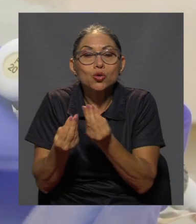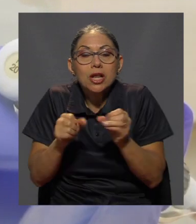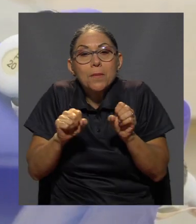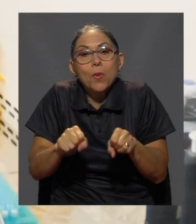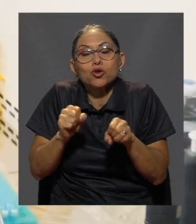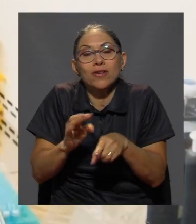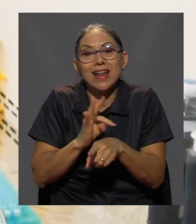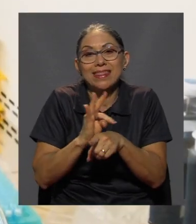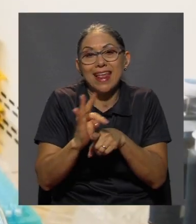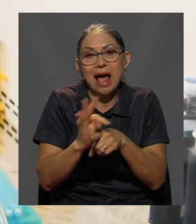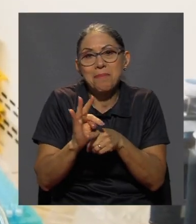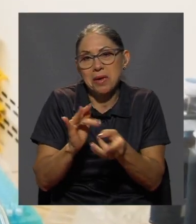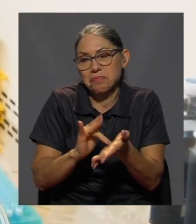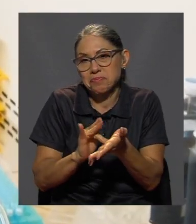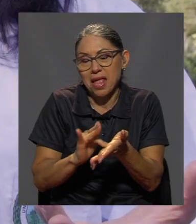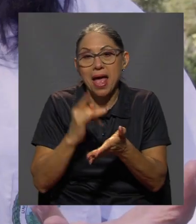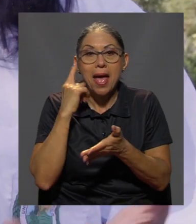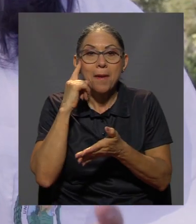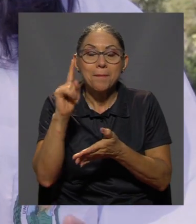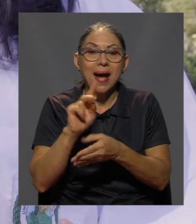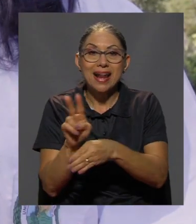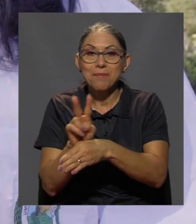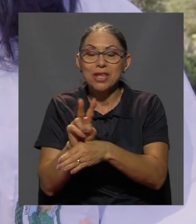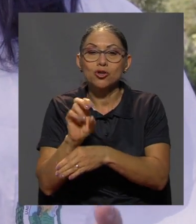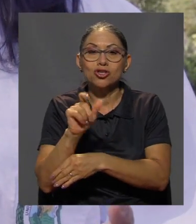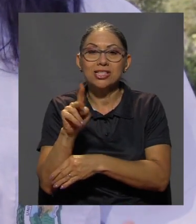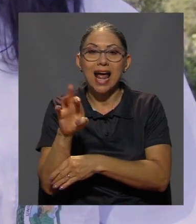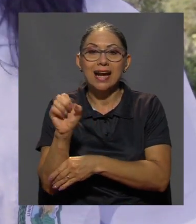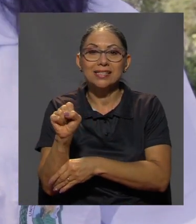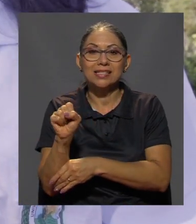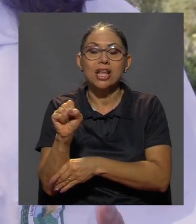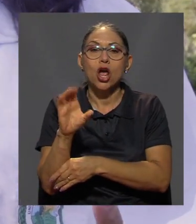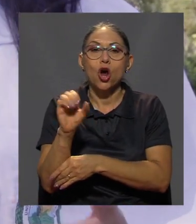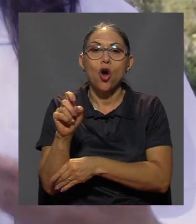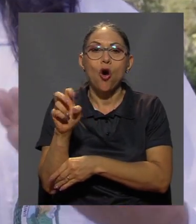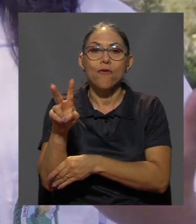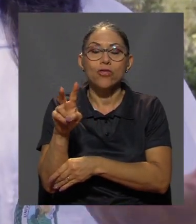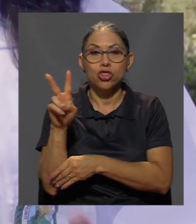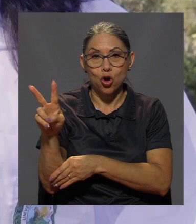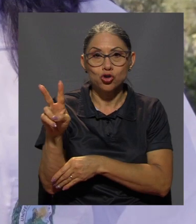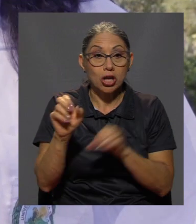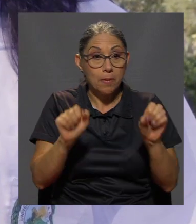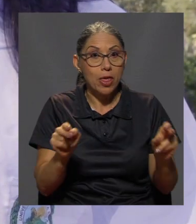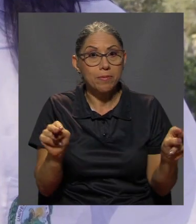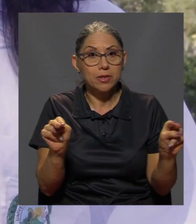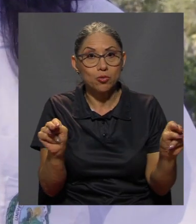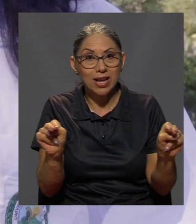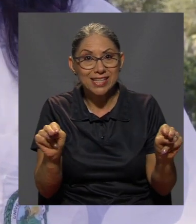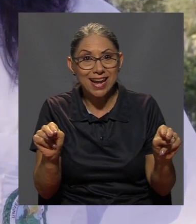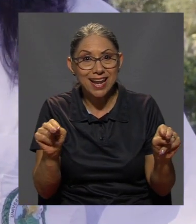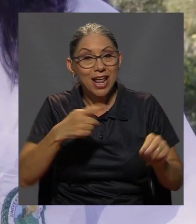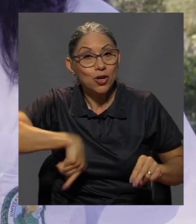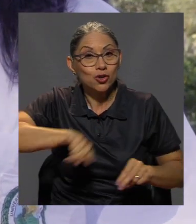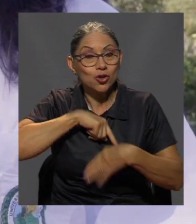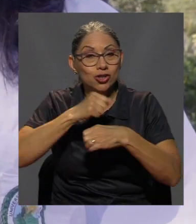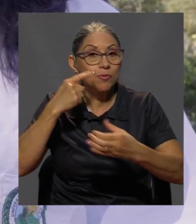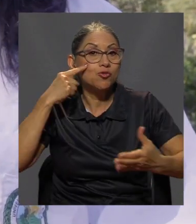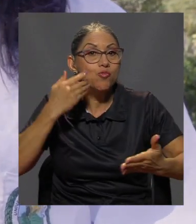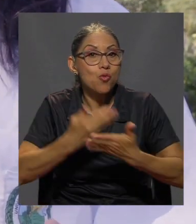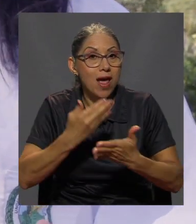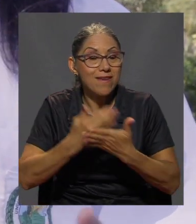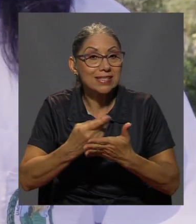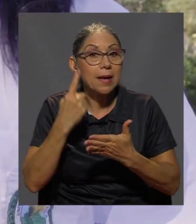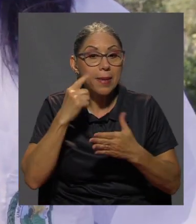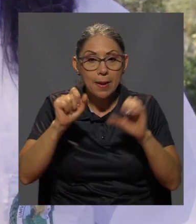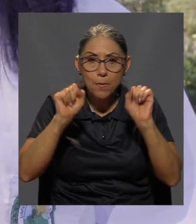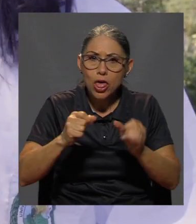posible terapia para el SARS-CoV-2 que tiene potencial neutralizante, o sea, nuestro anticuerpo dentro de las pruebas que hicimos para validarlo